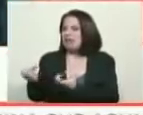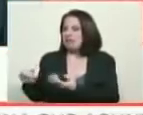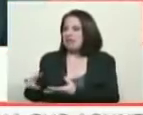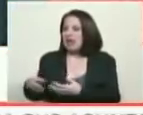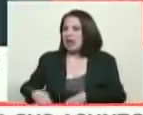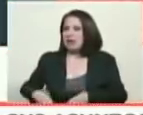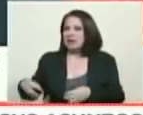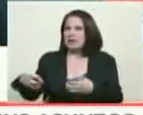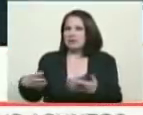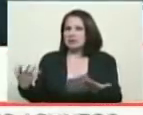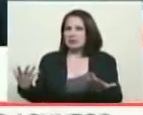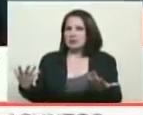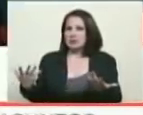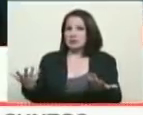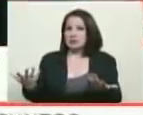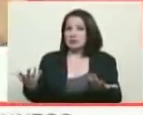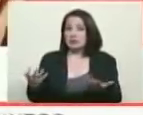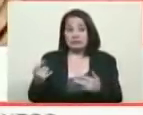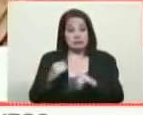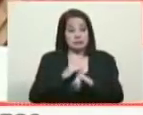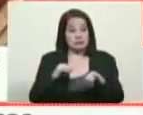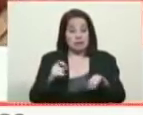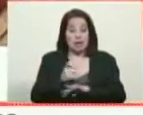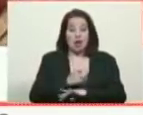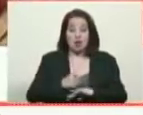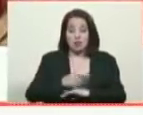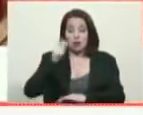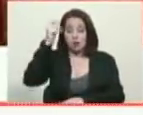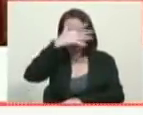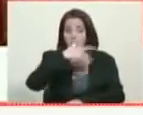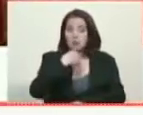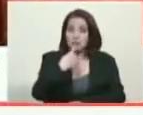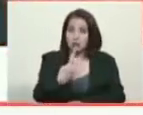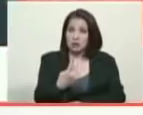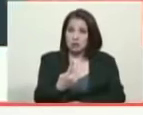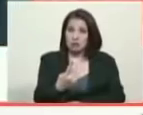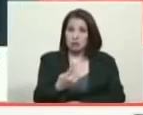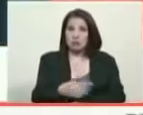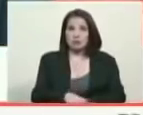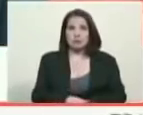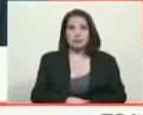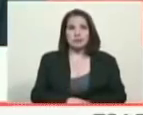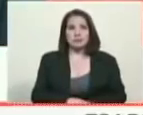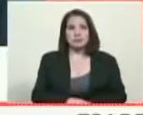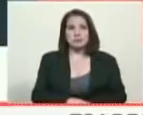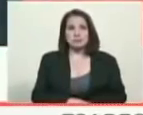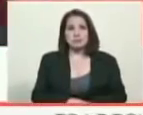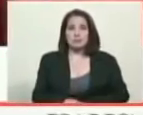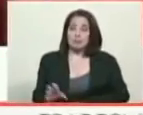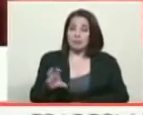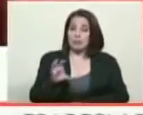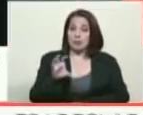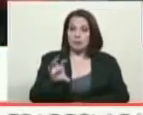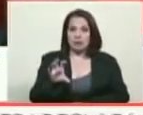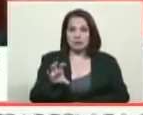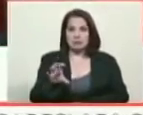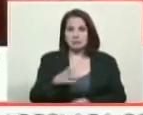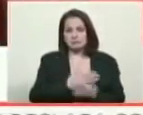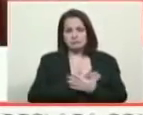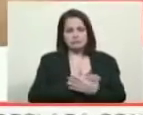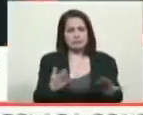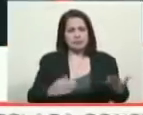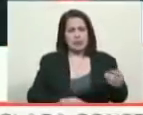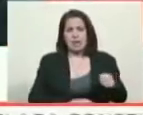ya el gobierno del presidente trump rodillo ellos han dicho que país donde le presten el apoyo